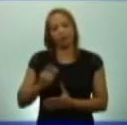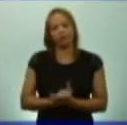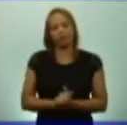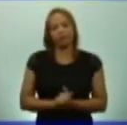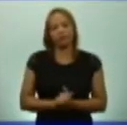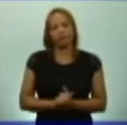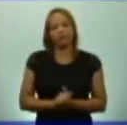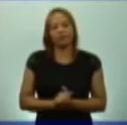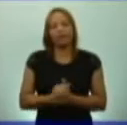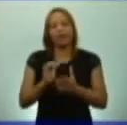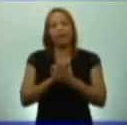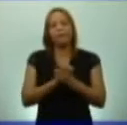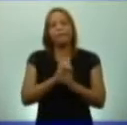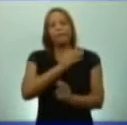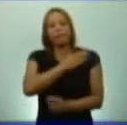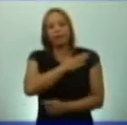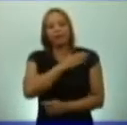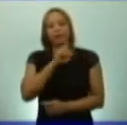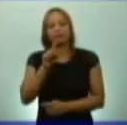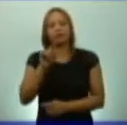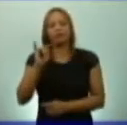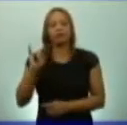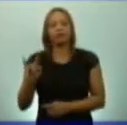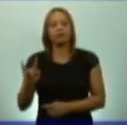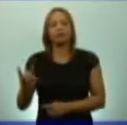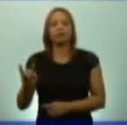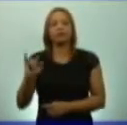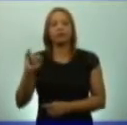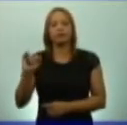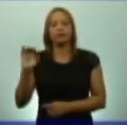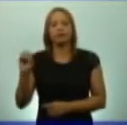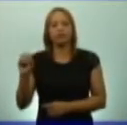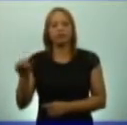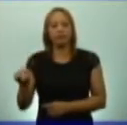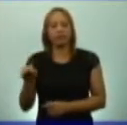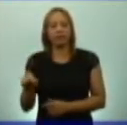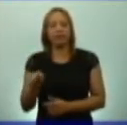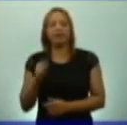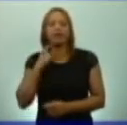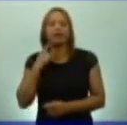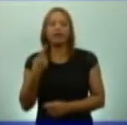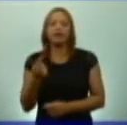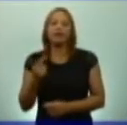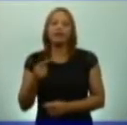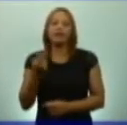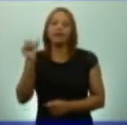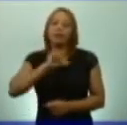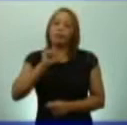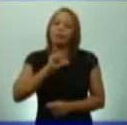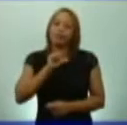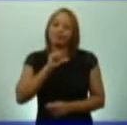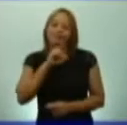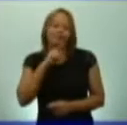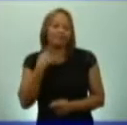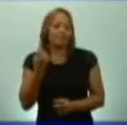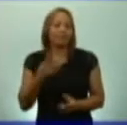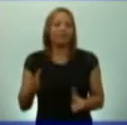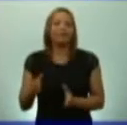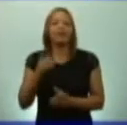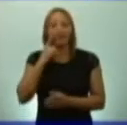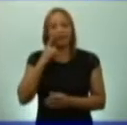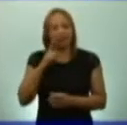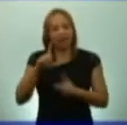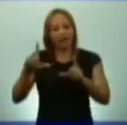En marzo de 1960 cometieron una de las agresiones más criminales que